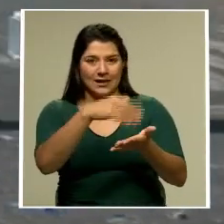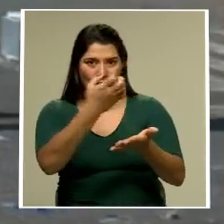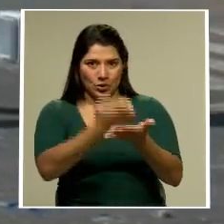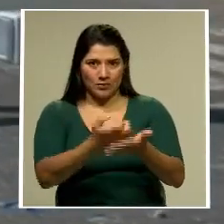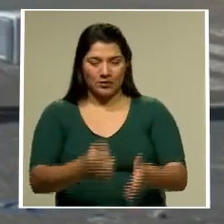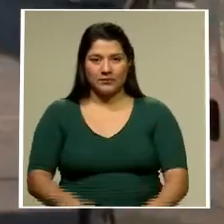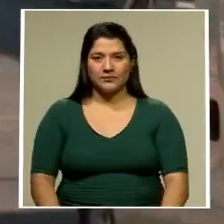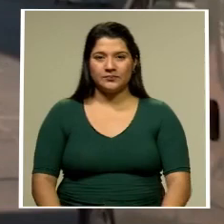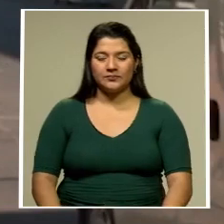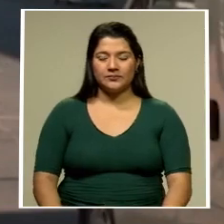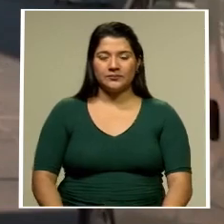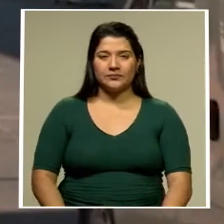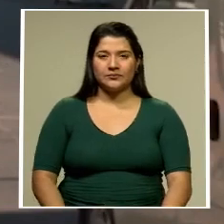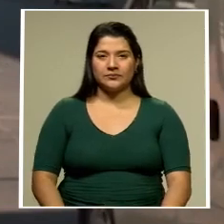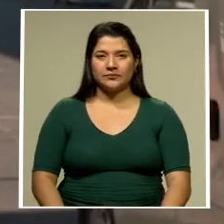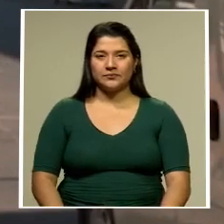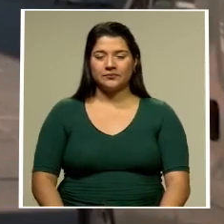país.